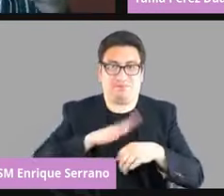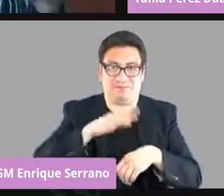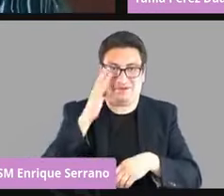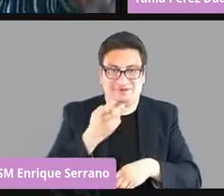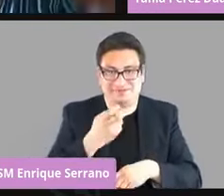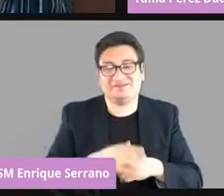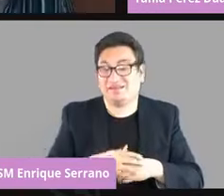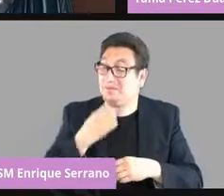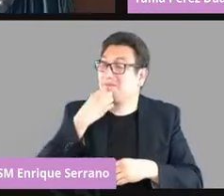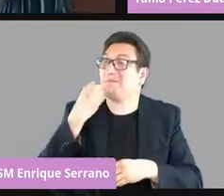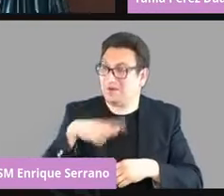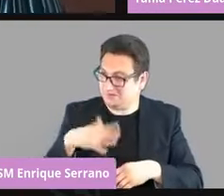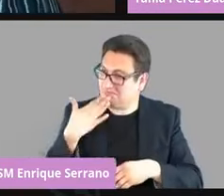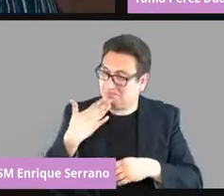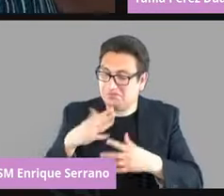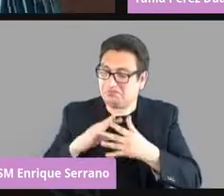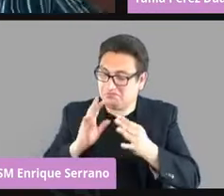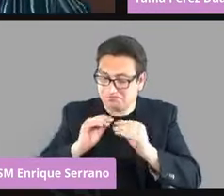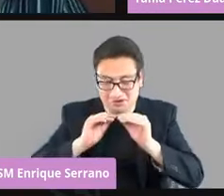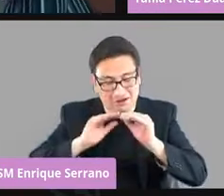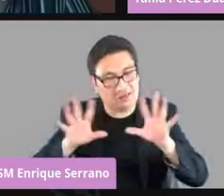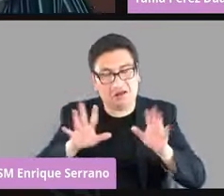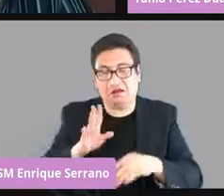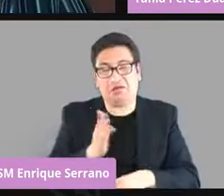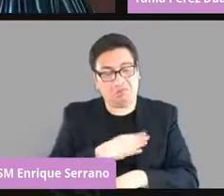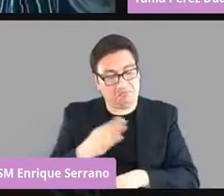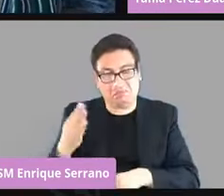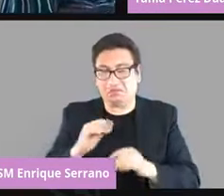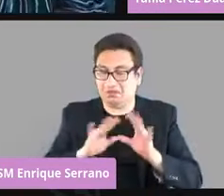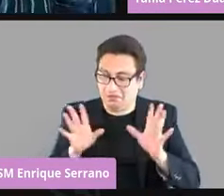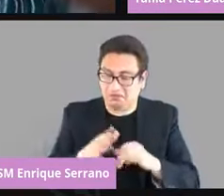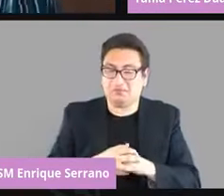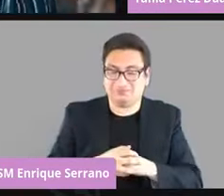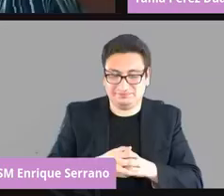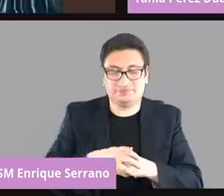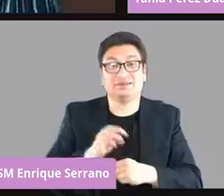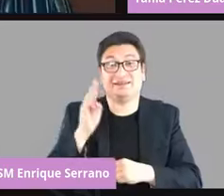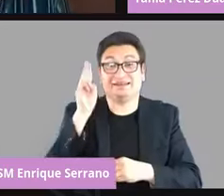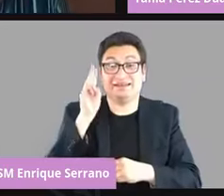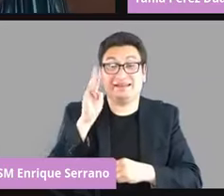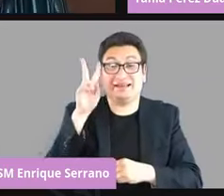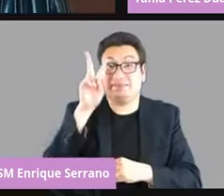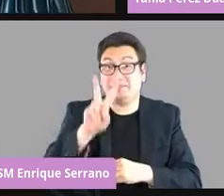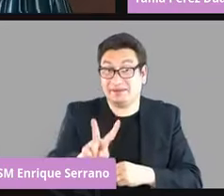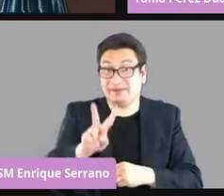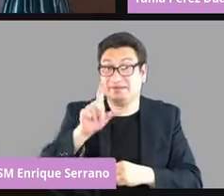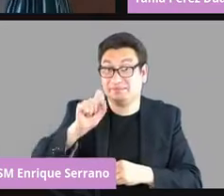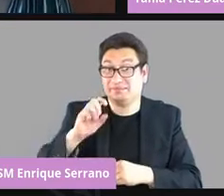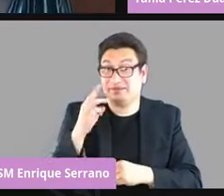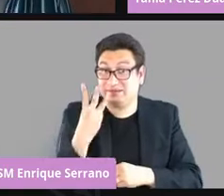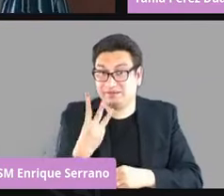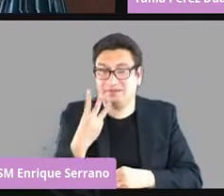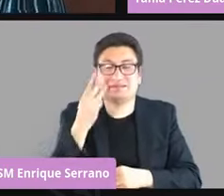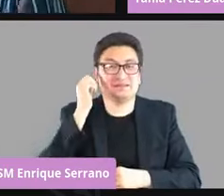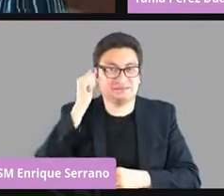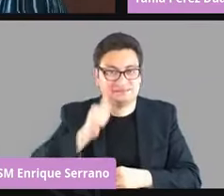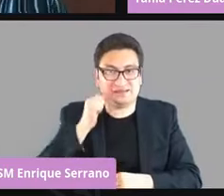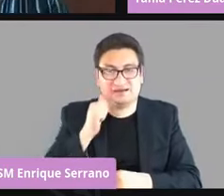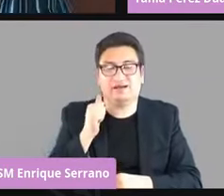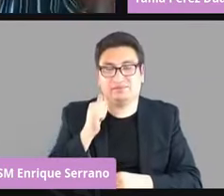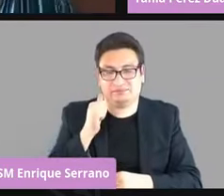gracias. ¡Qué buena aclaración! ¡Qué buena aclaración! Y el próximo viernes 23 de abril,